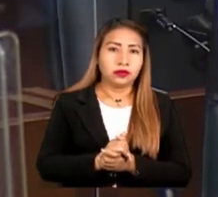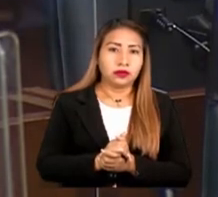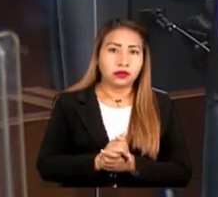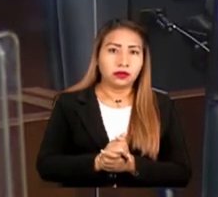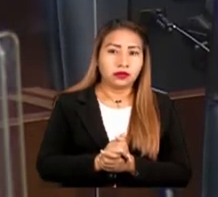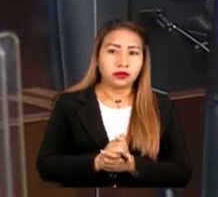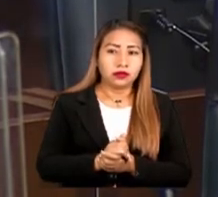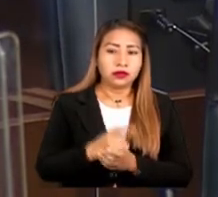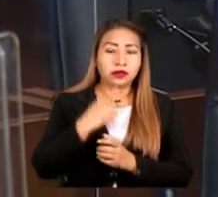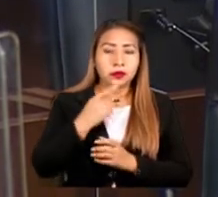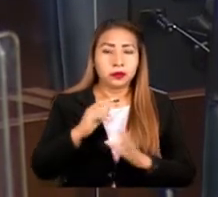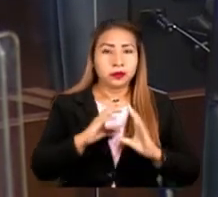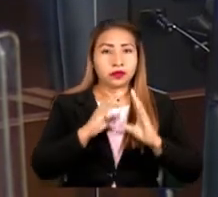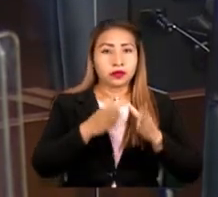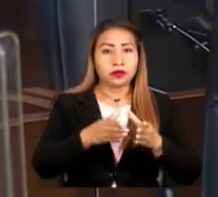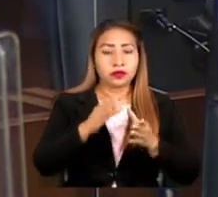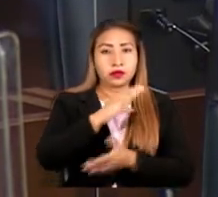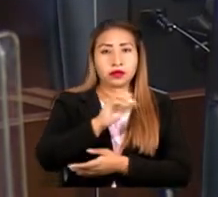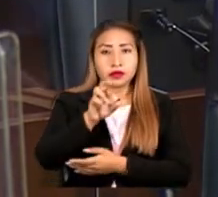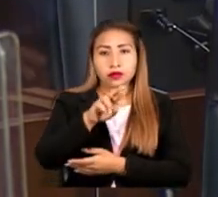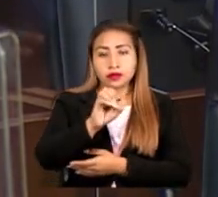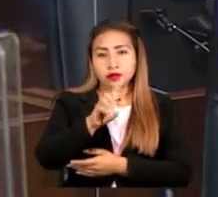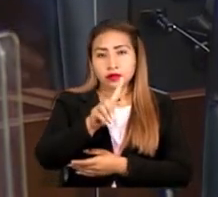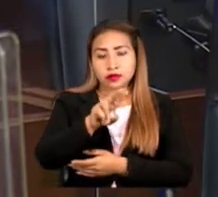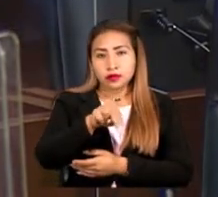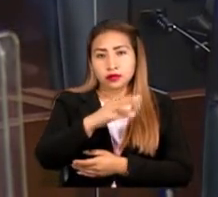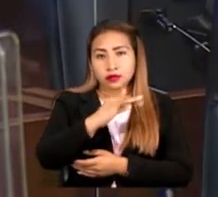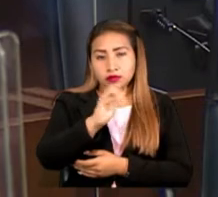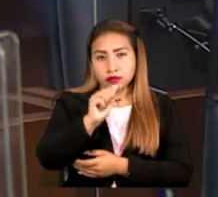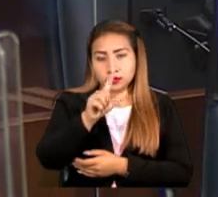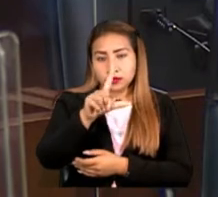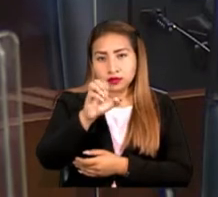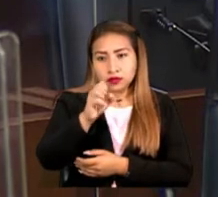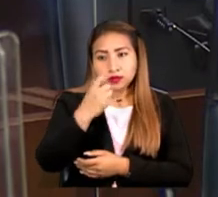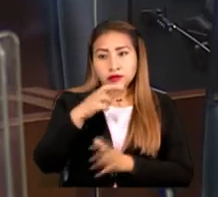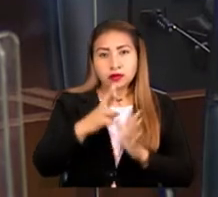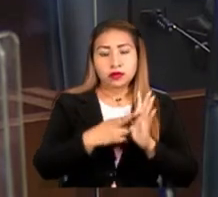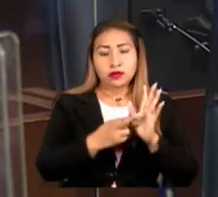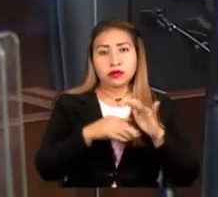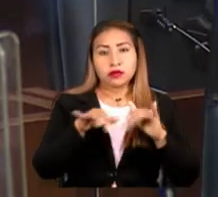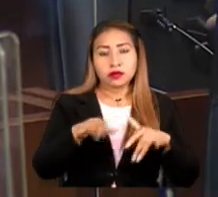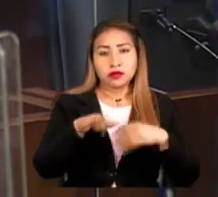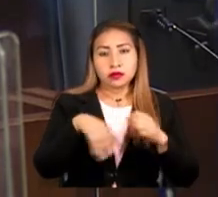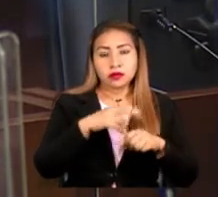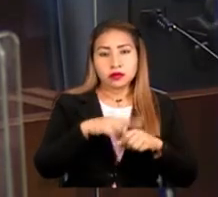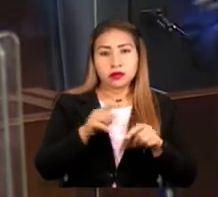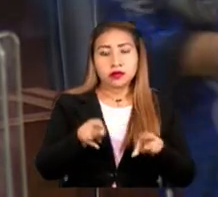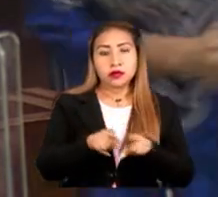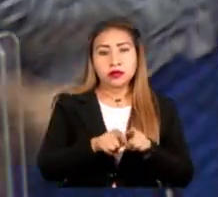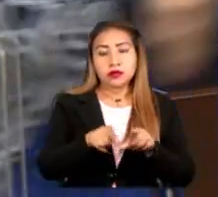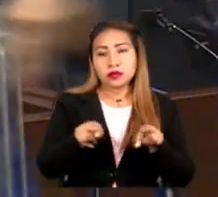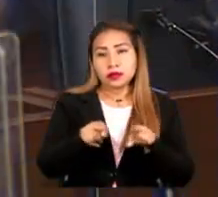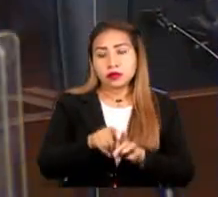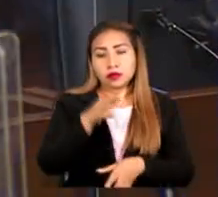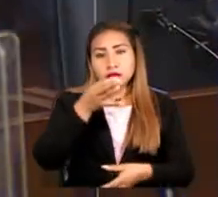La Comisión de Credenciales, Reglamento, Ética Parlamentaria y Asuntos Judiciales